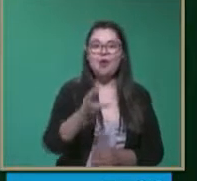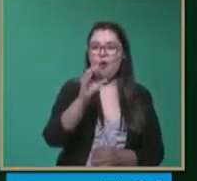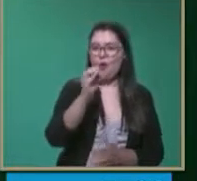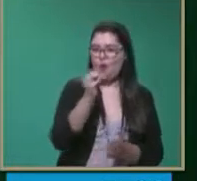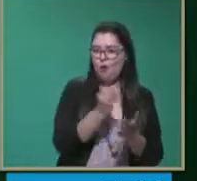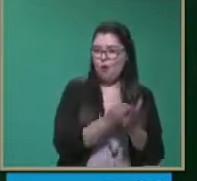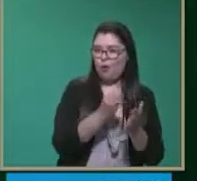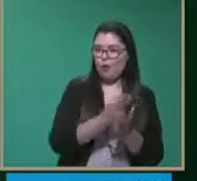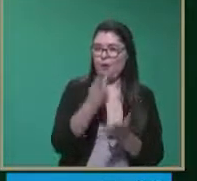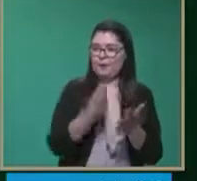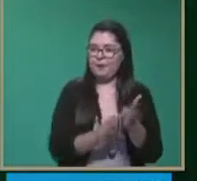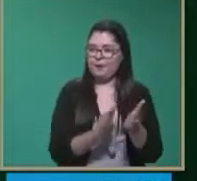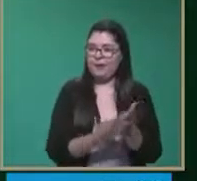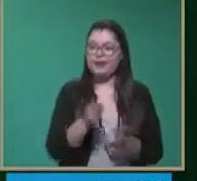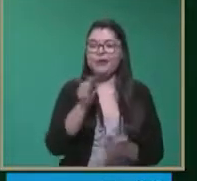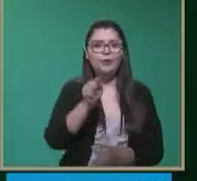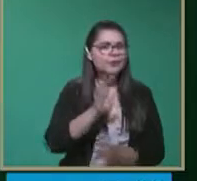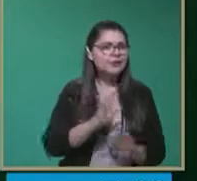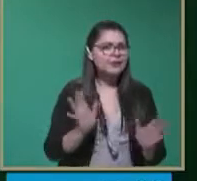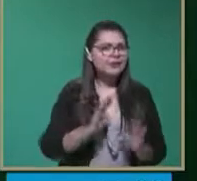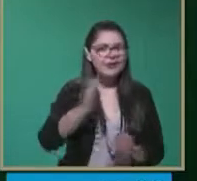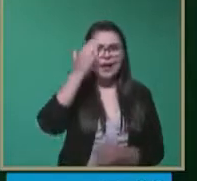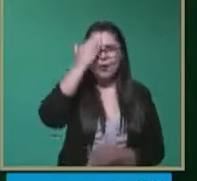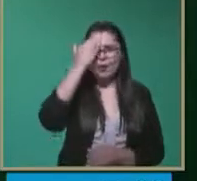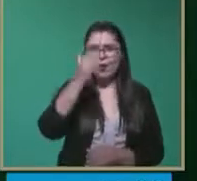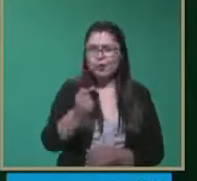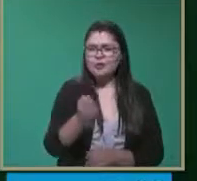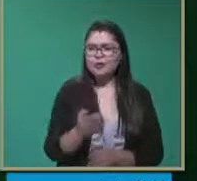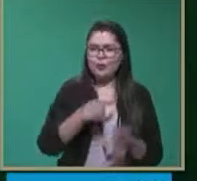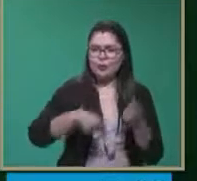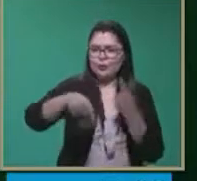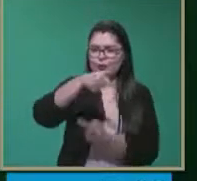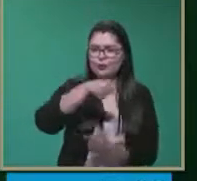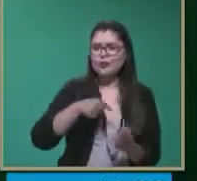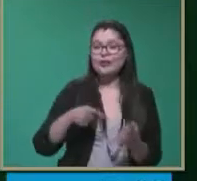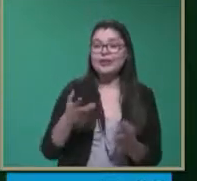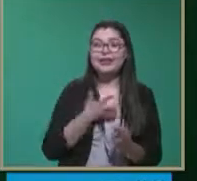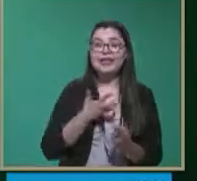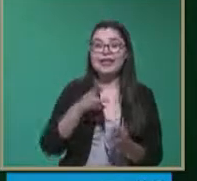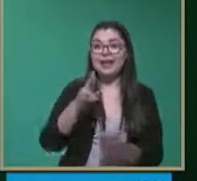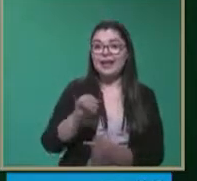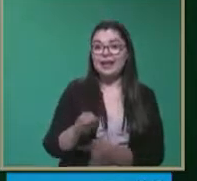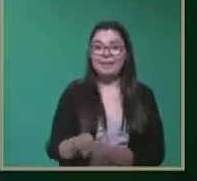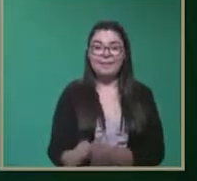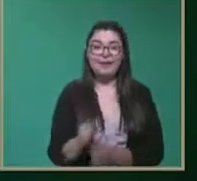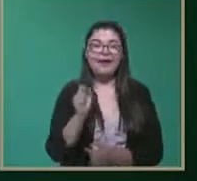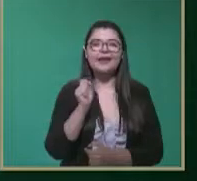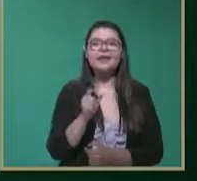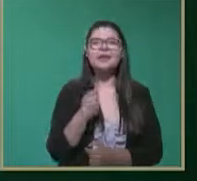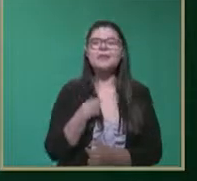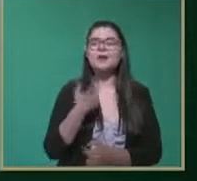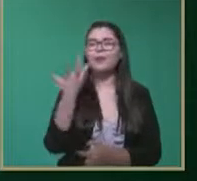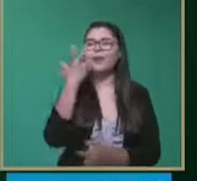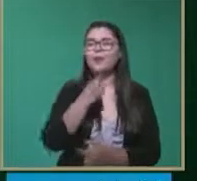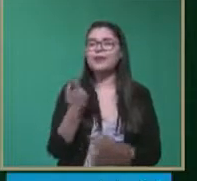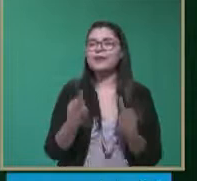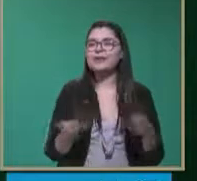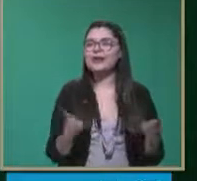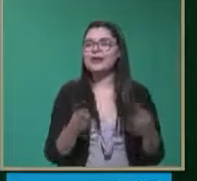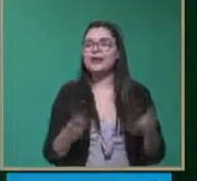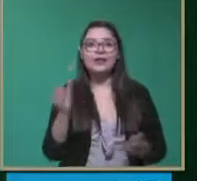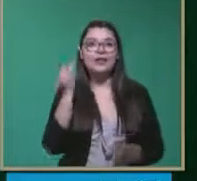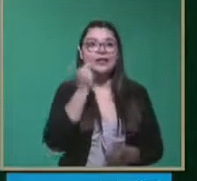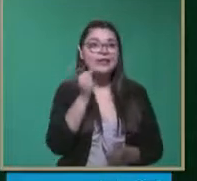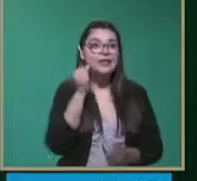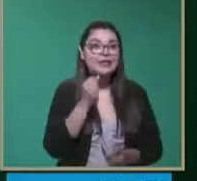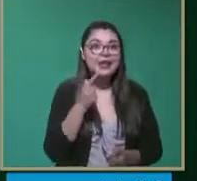porque estas rondas tienen la característica pues que tienen rima y además una linda melodía y siempre, maestra, son muy